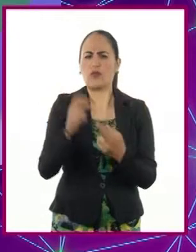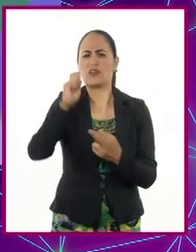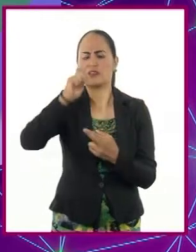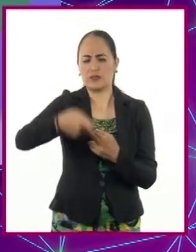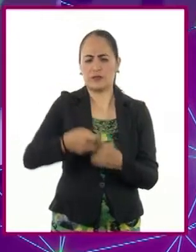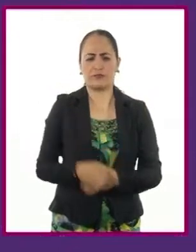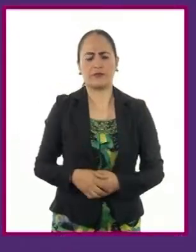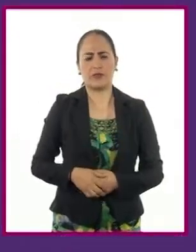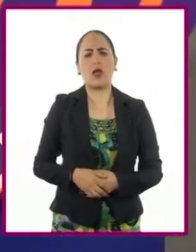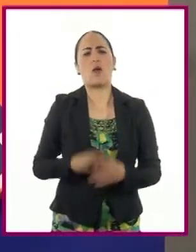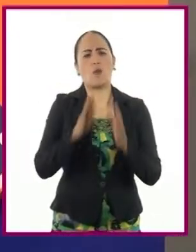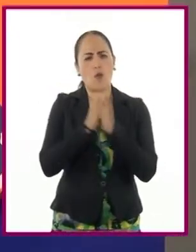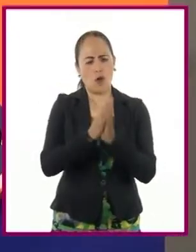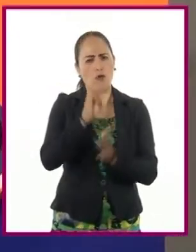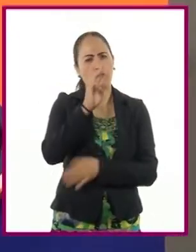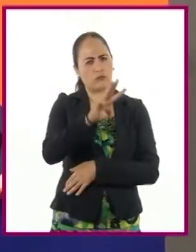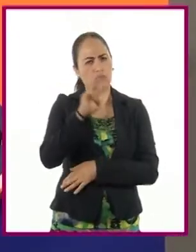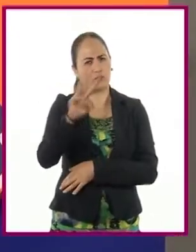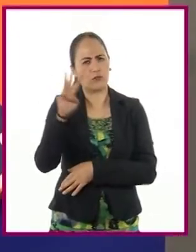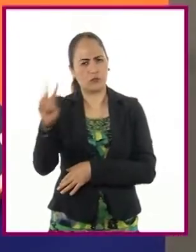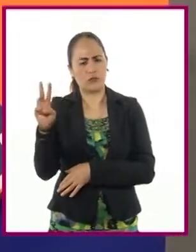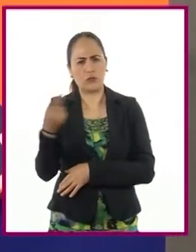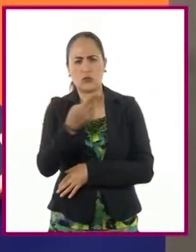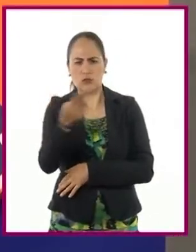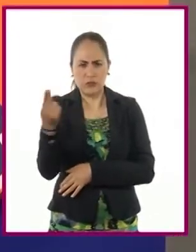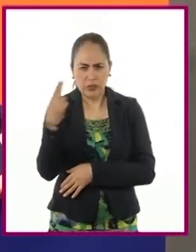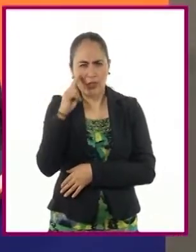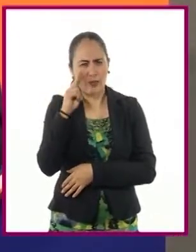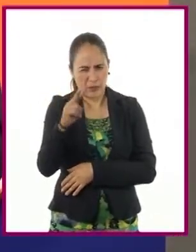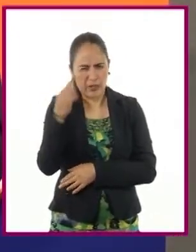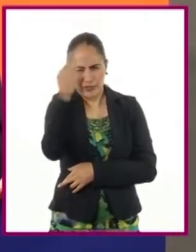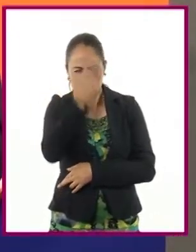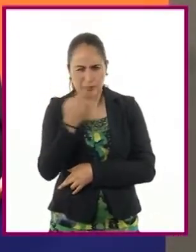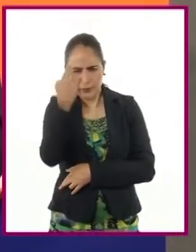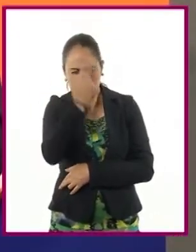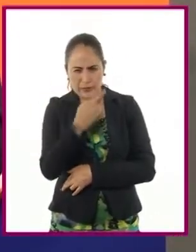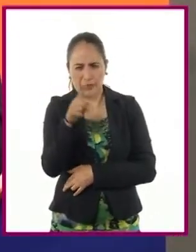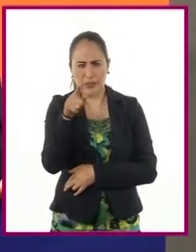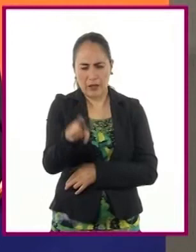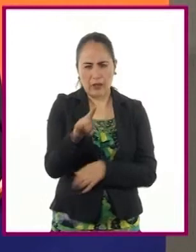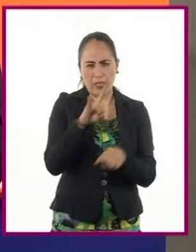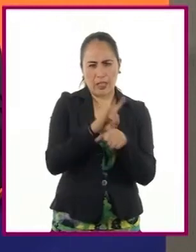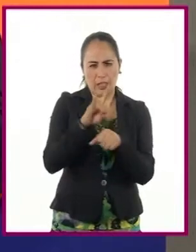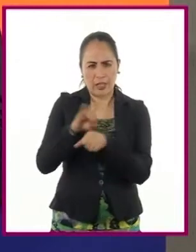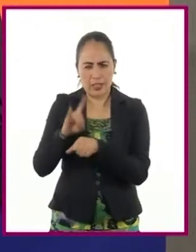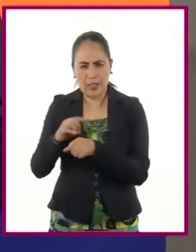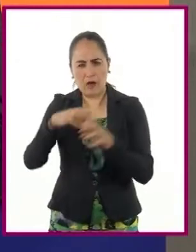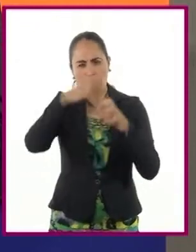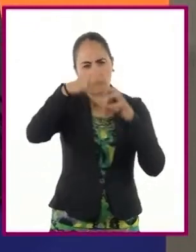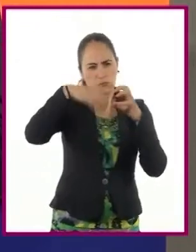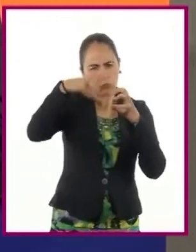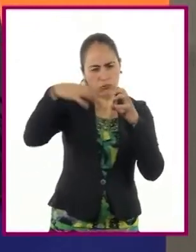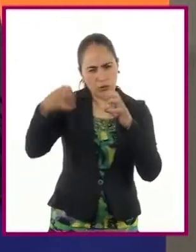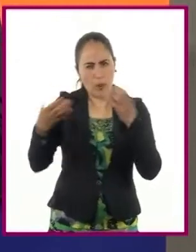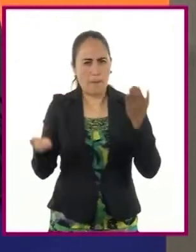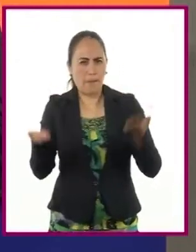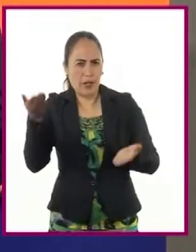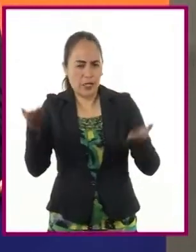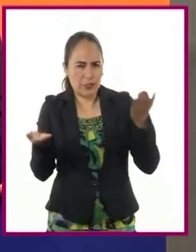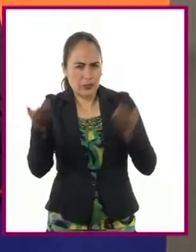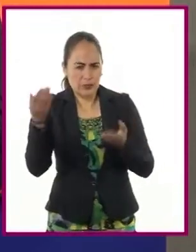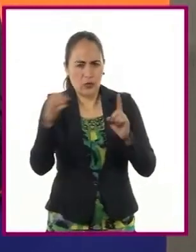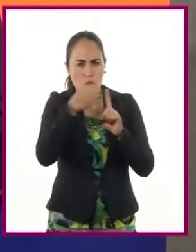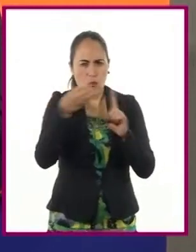revisar la siguiente página web. En ella presentan simuladores virtuales con los que pueden construir átomos, realizar balanceo de ecuaciones